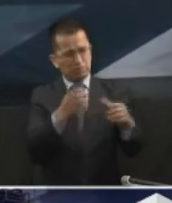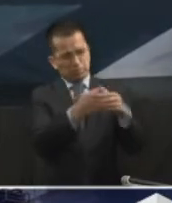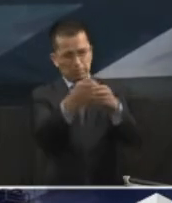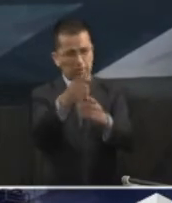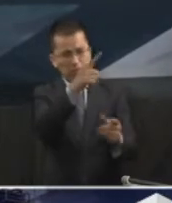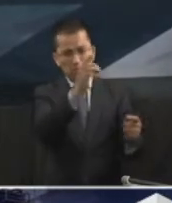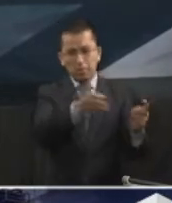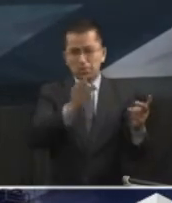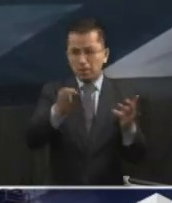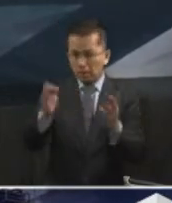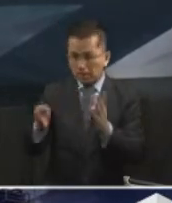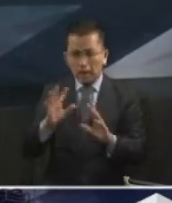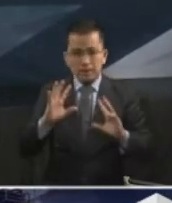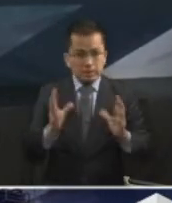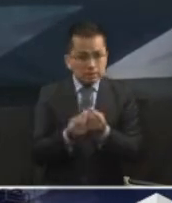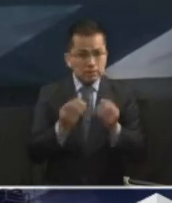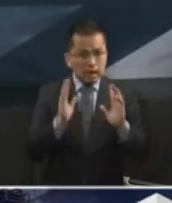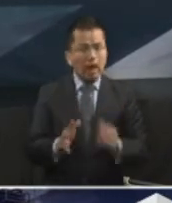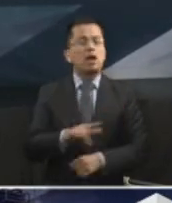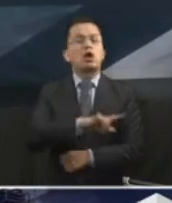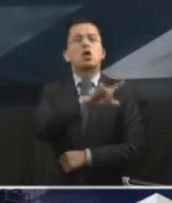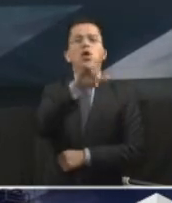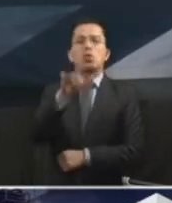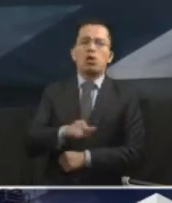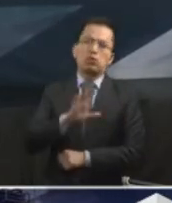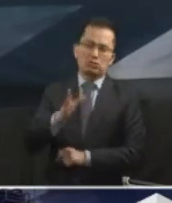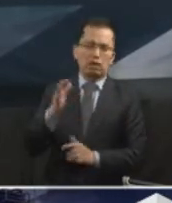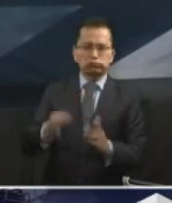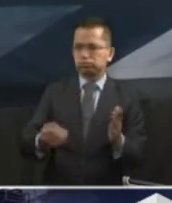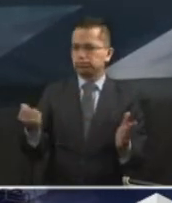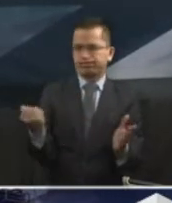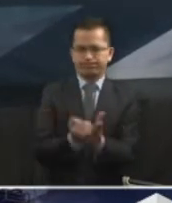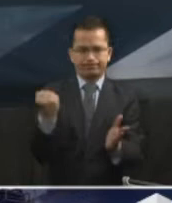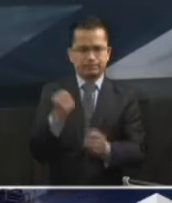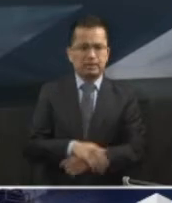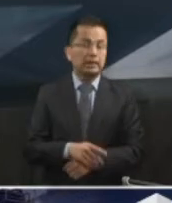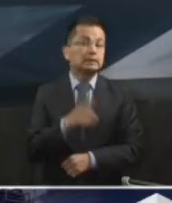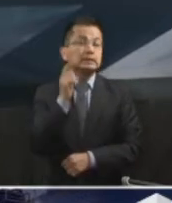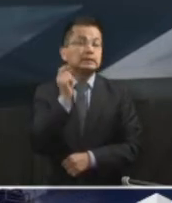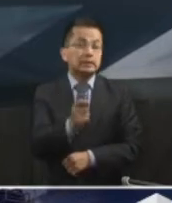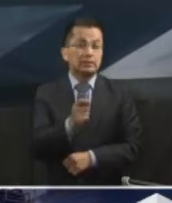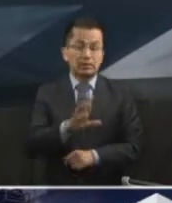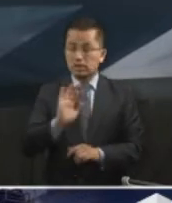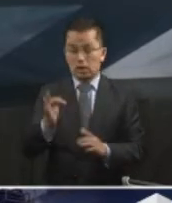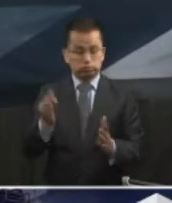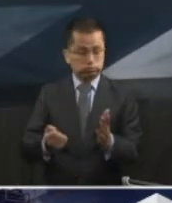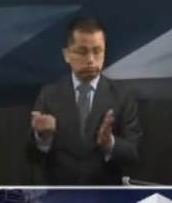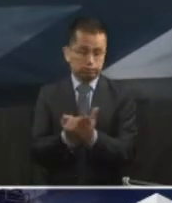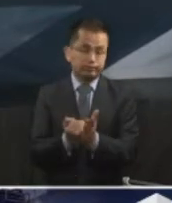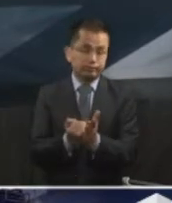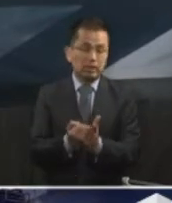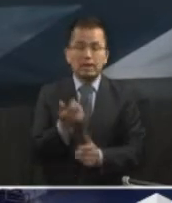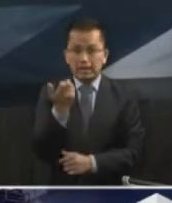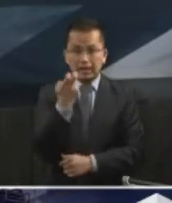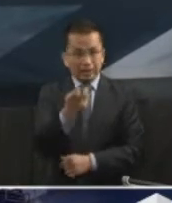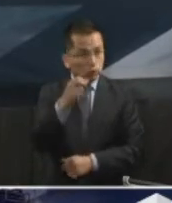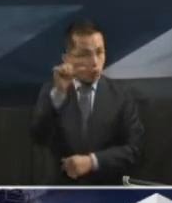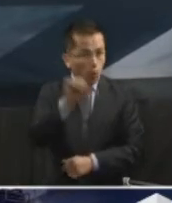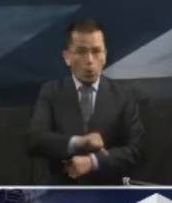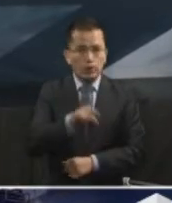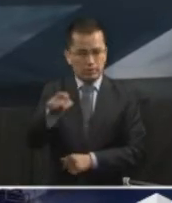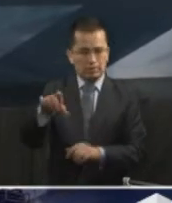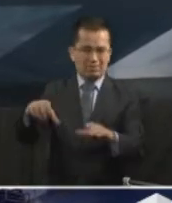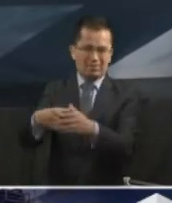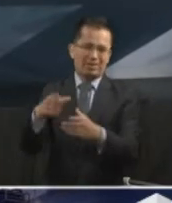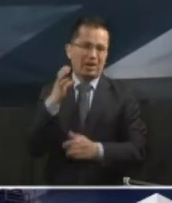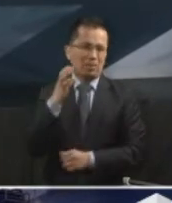Es decir, ya el constituyente permanente la ha aprobado. Precisamente eso ocurrió hoy en el Senado de la República porque se